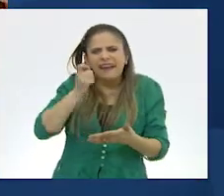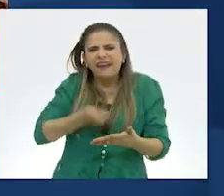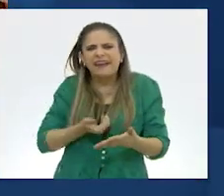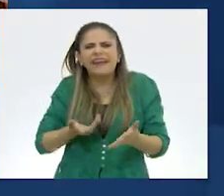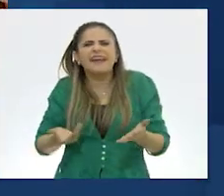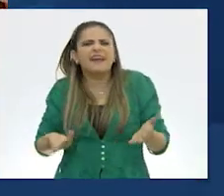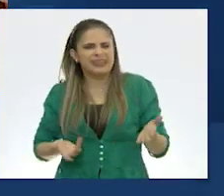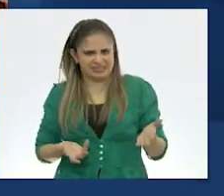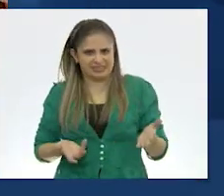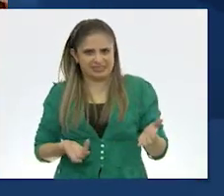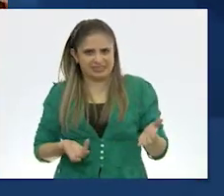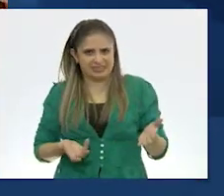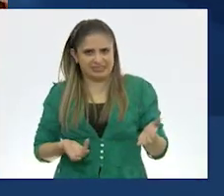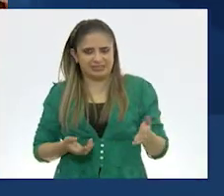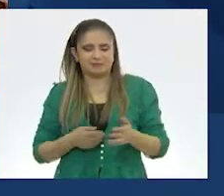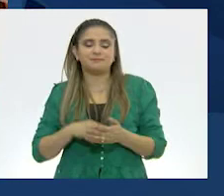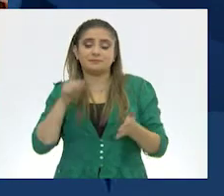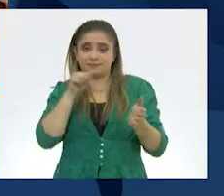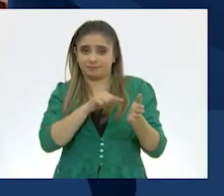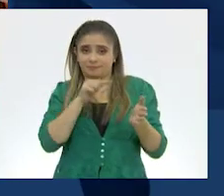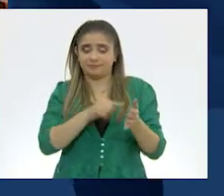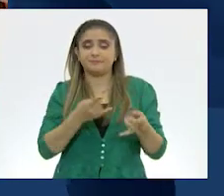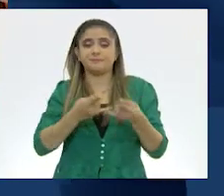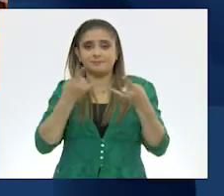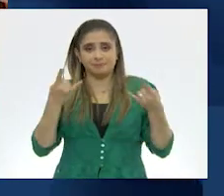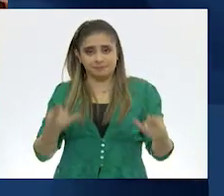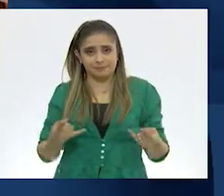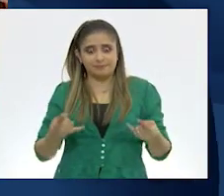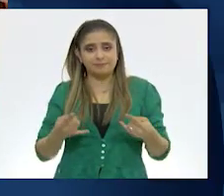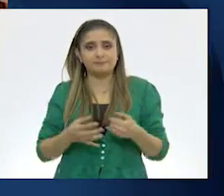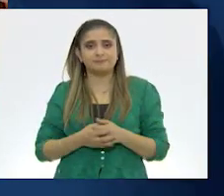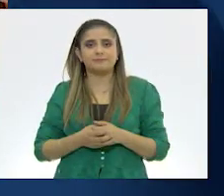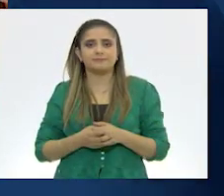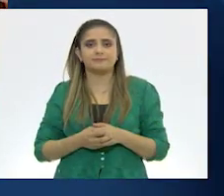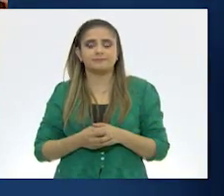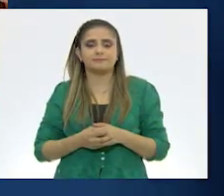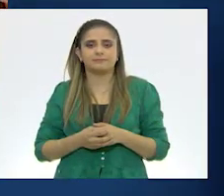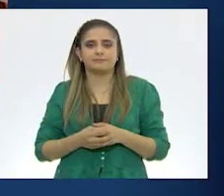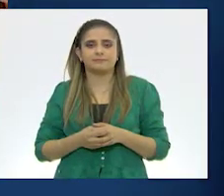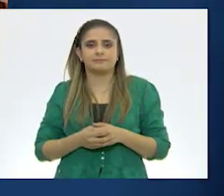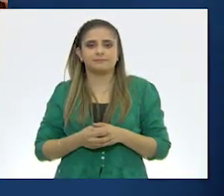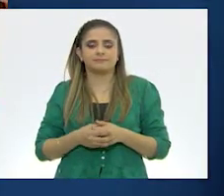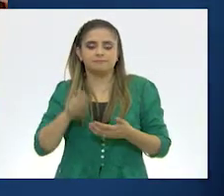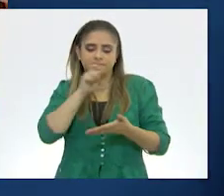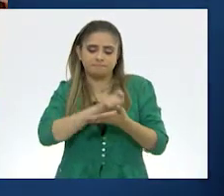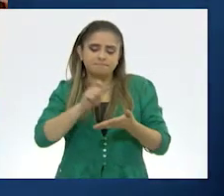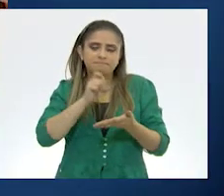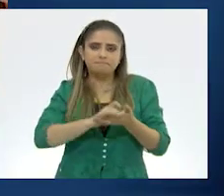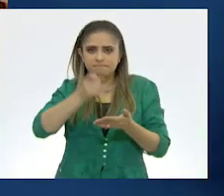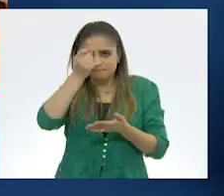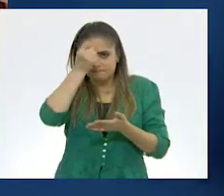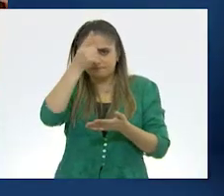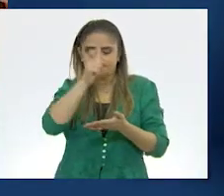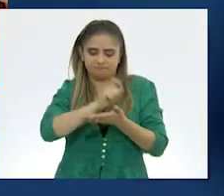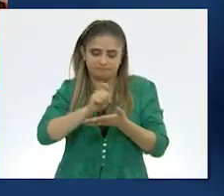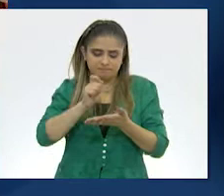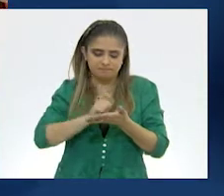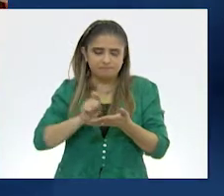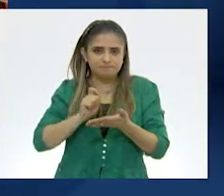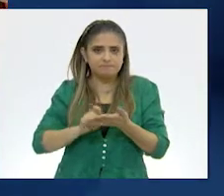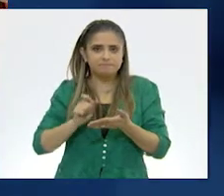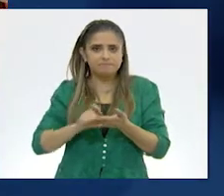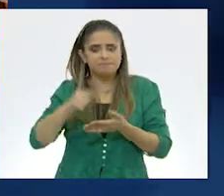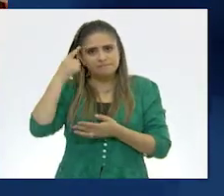terror. Pues son historias que en general se fabrican para tratar de